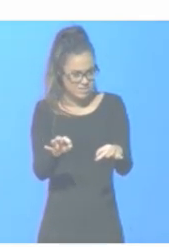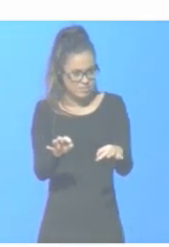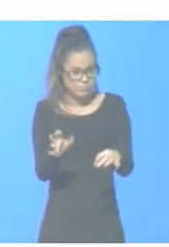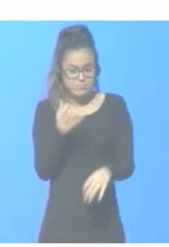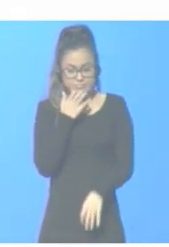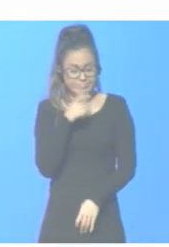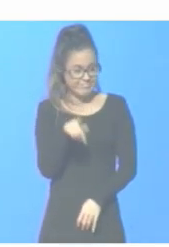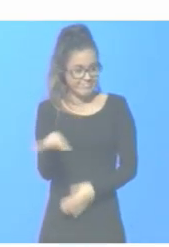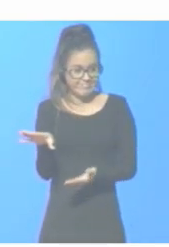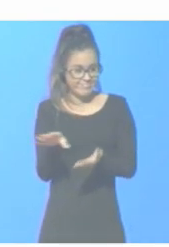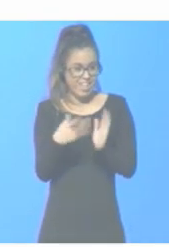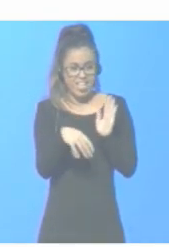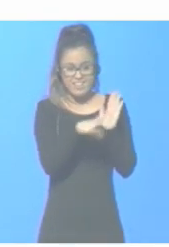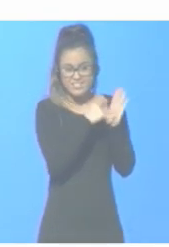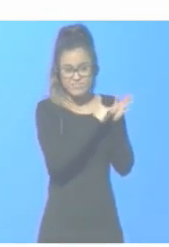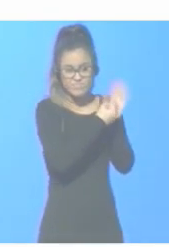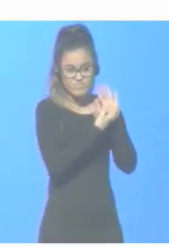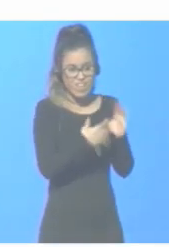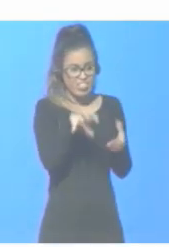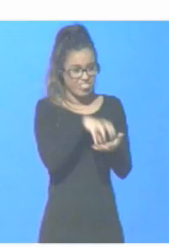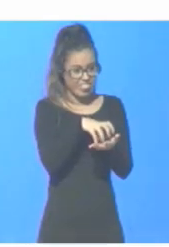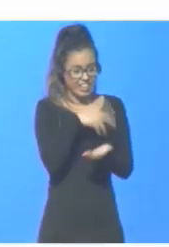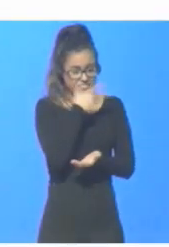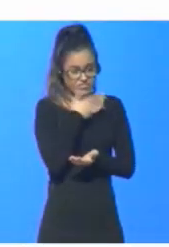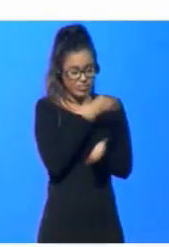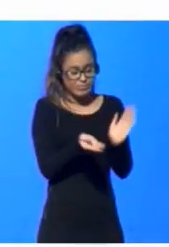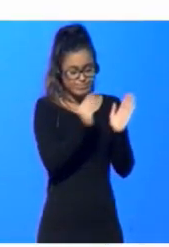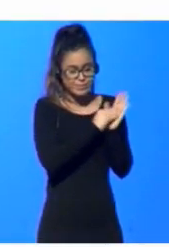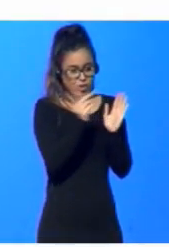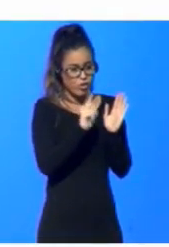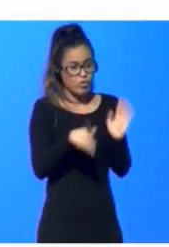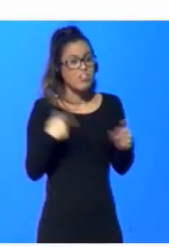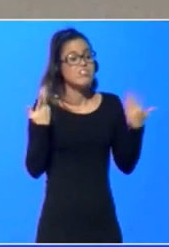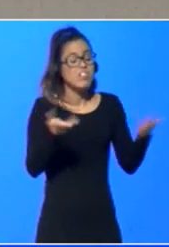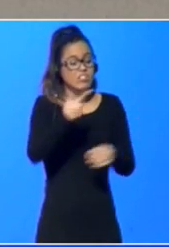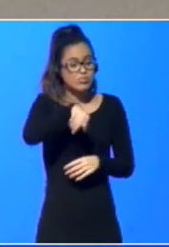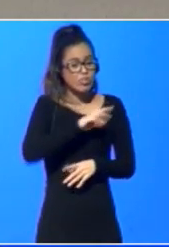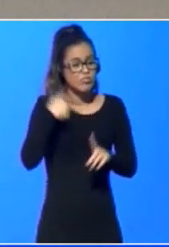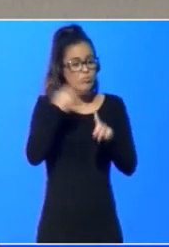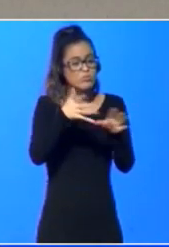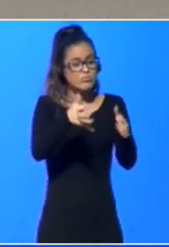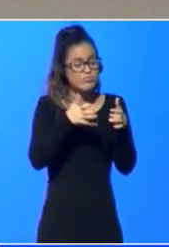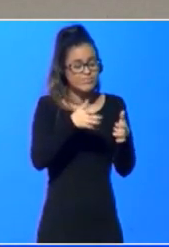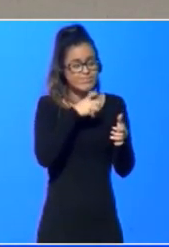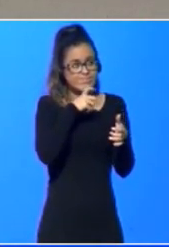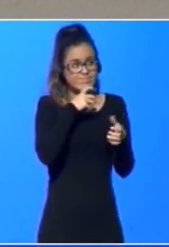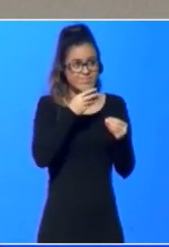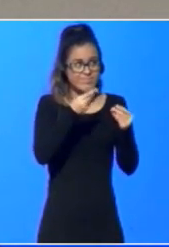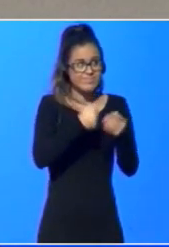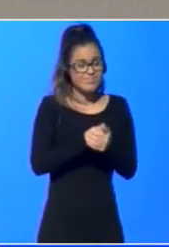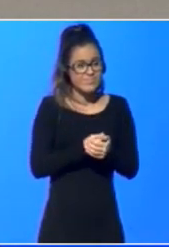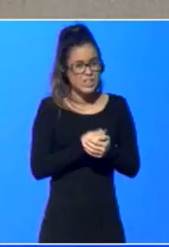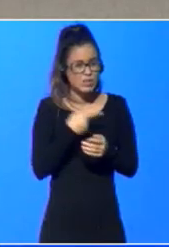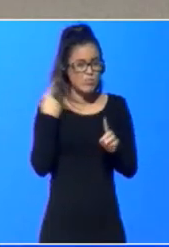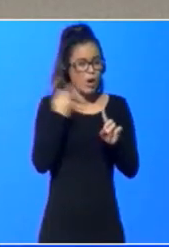recogido dentro de los planes de centro, pues difícilmente vamos a llegar a objetivos, iba a decir pretenciosos, no,